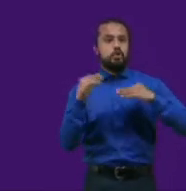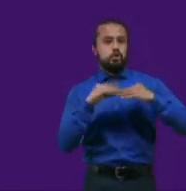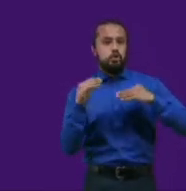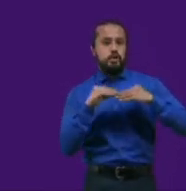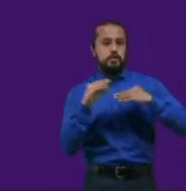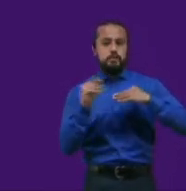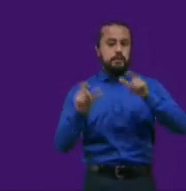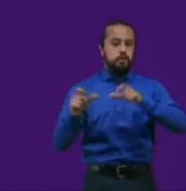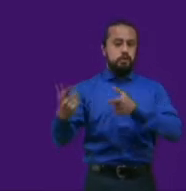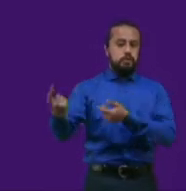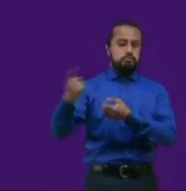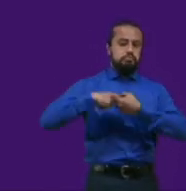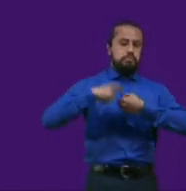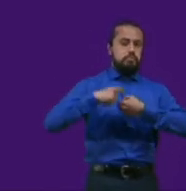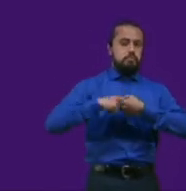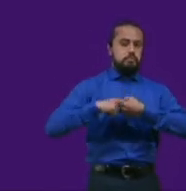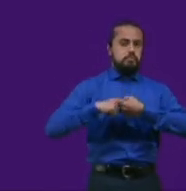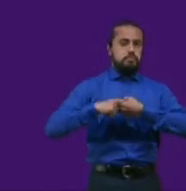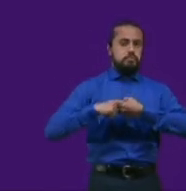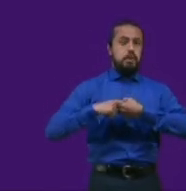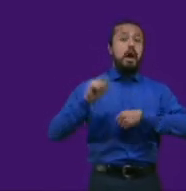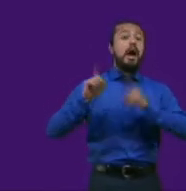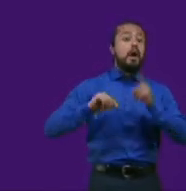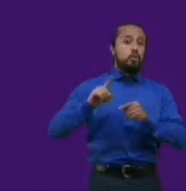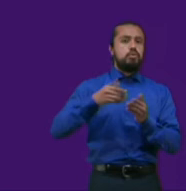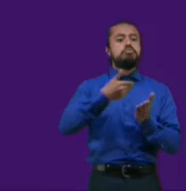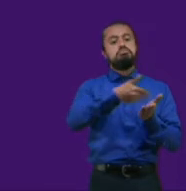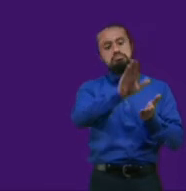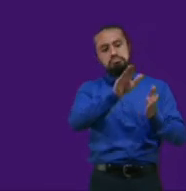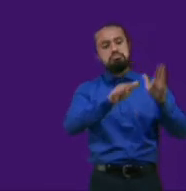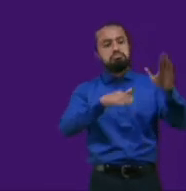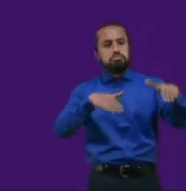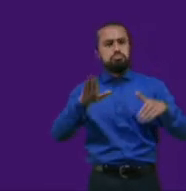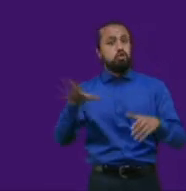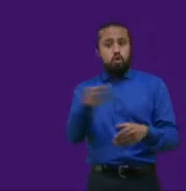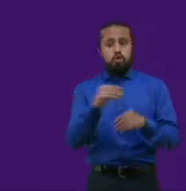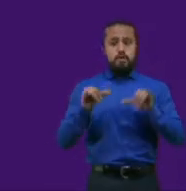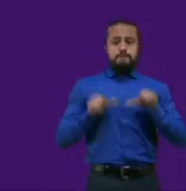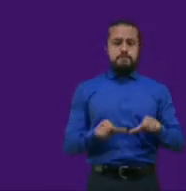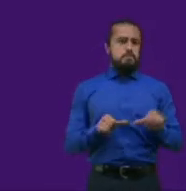usuarios y algunos se van, tienen que tener en cuenta que algunos se van a ir